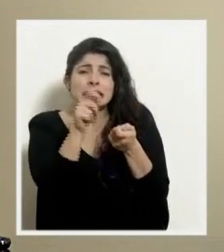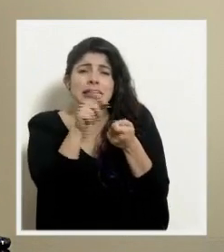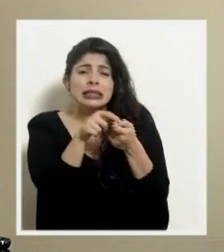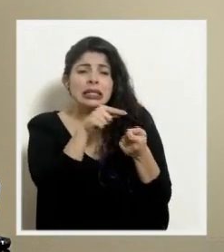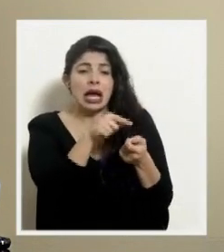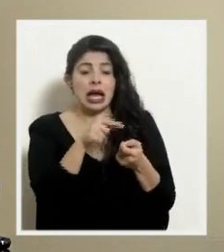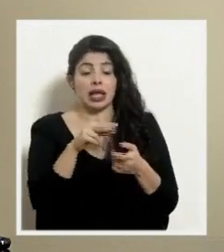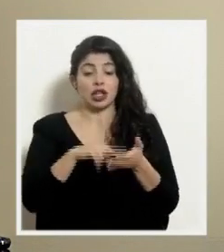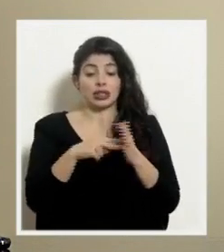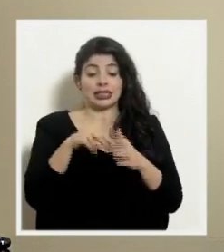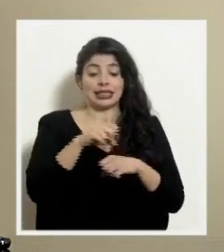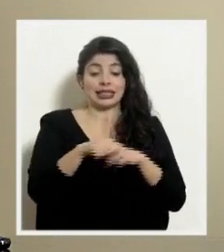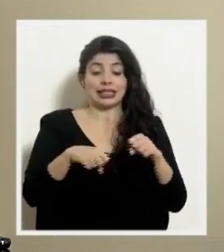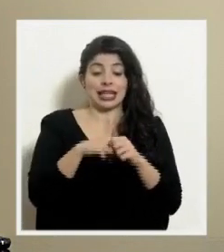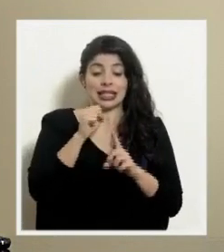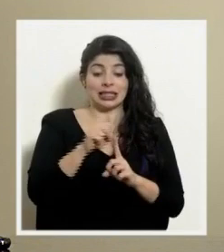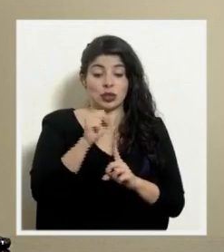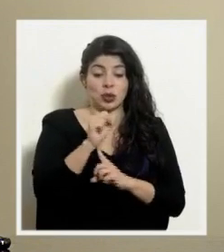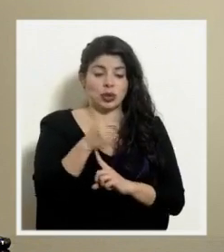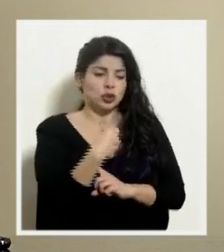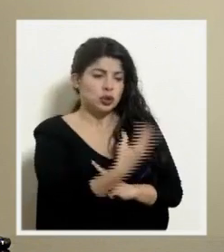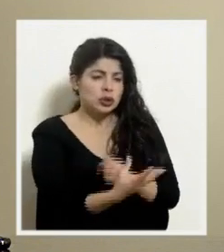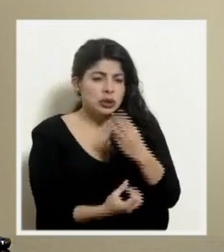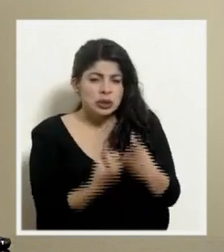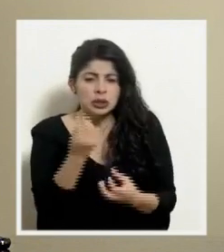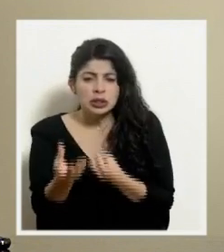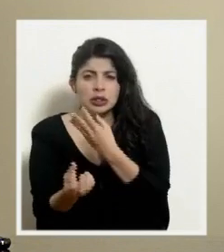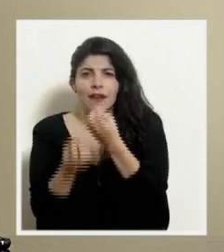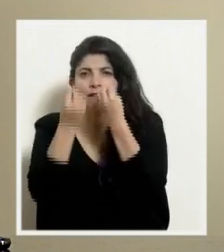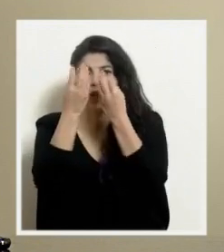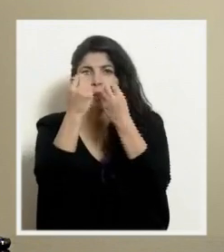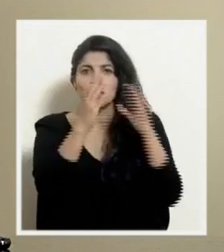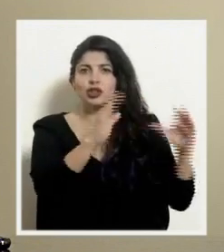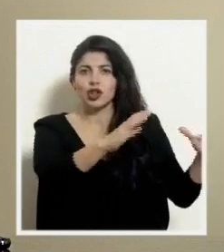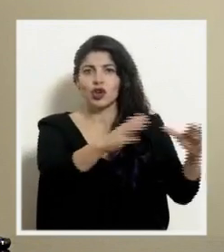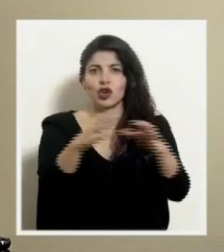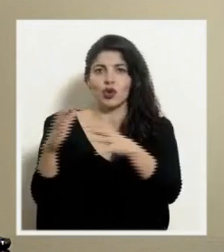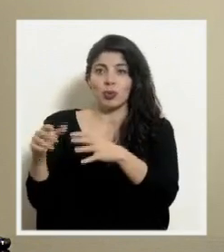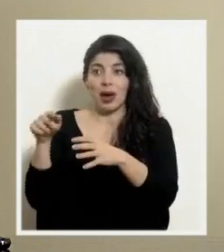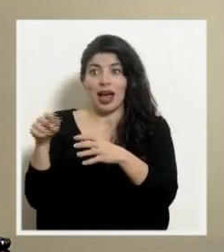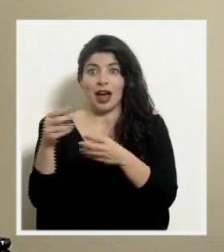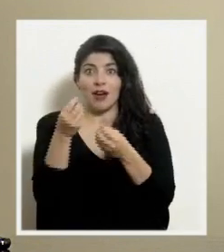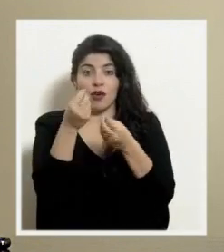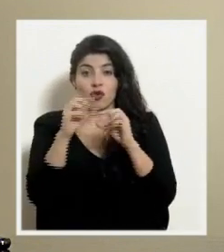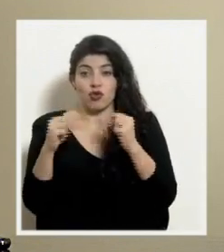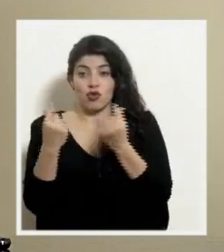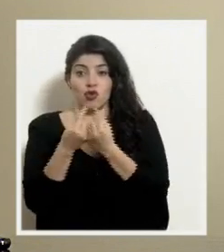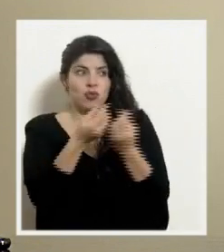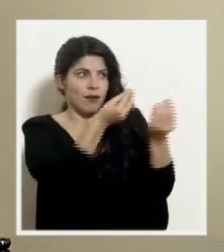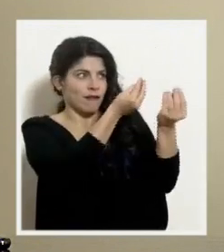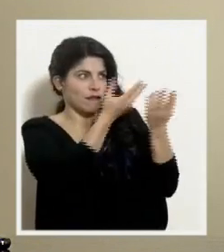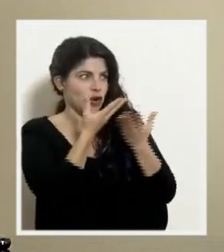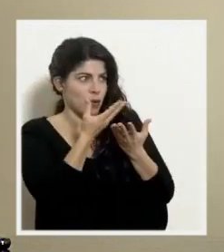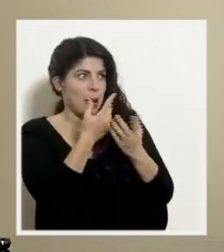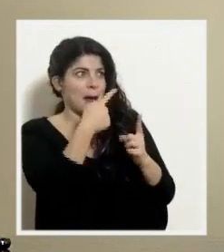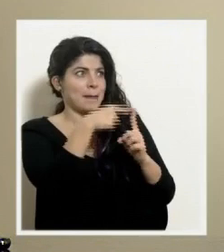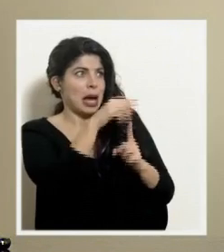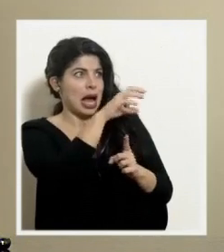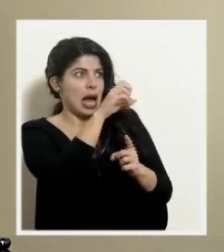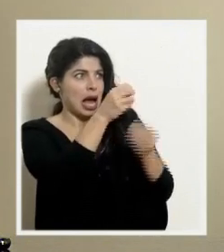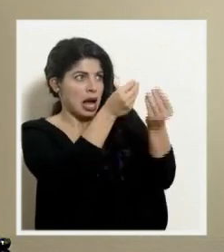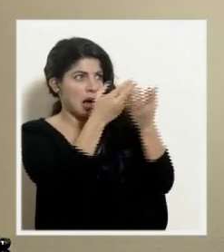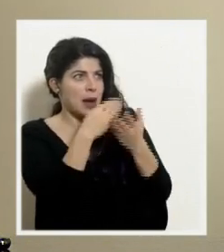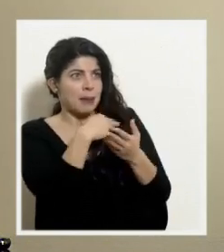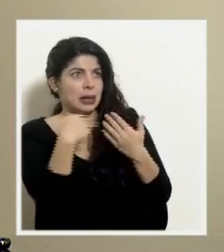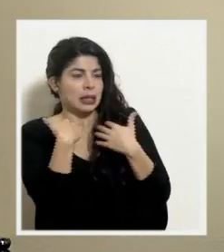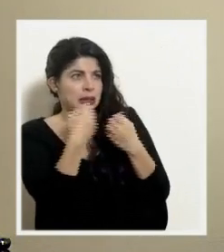de trabajo. Entonces las personas han recibido de primera mano, junto con el acompañamiento de los representantes de la Caja y el